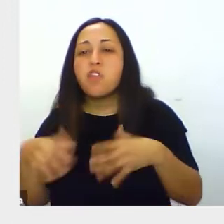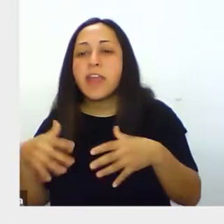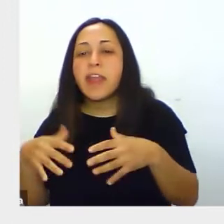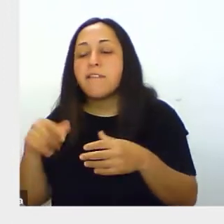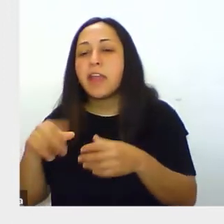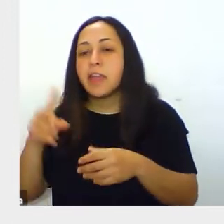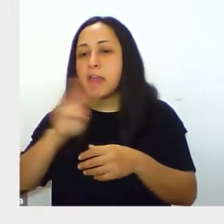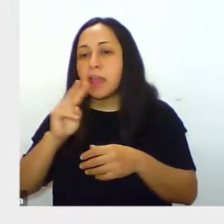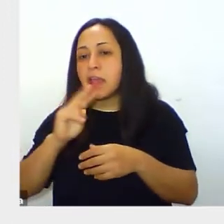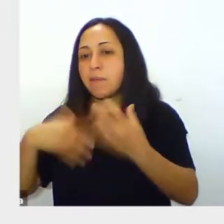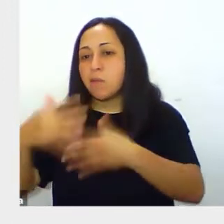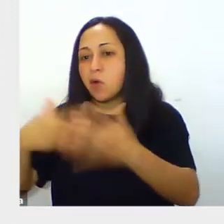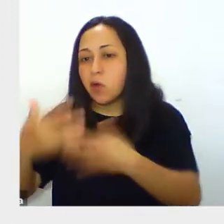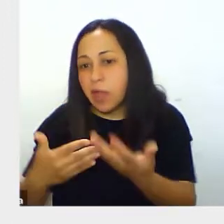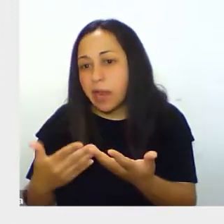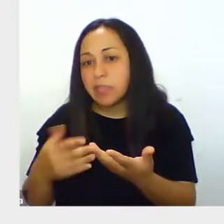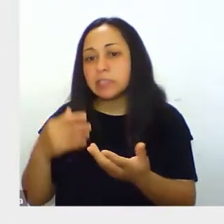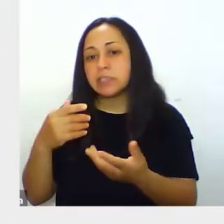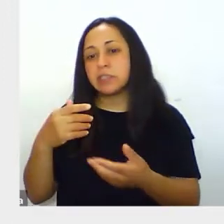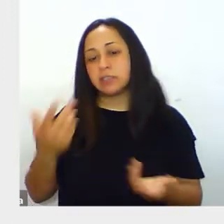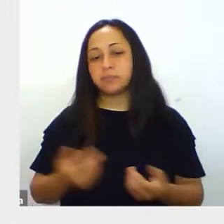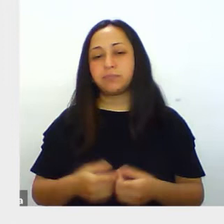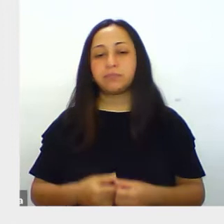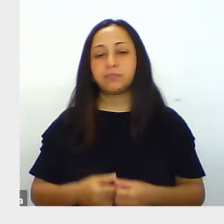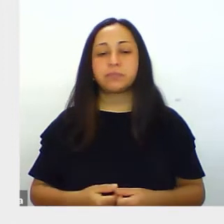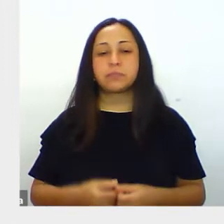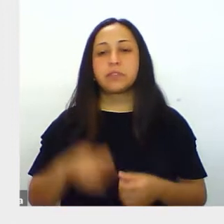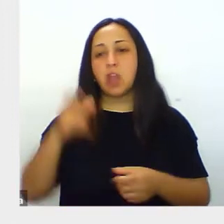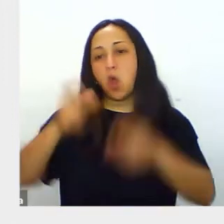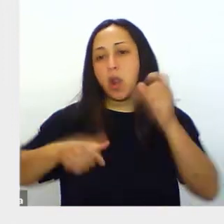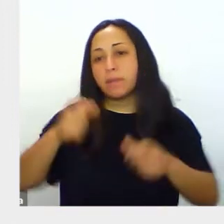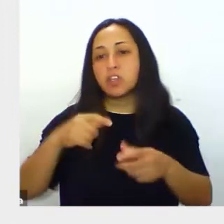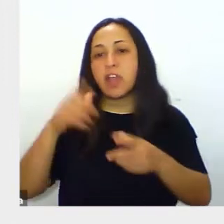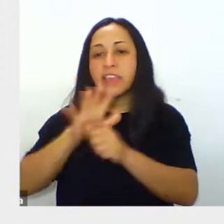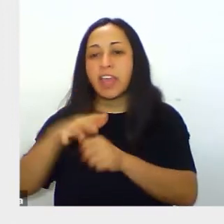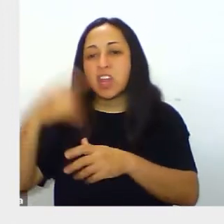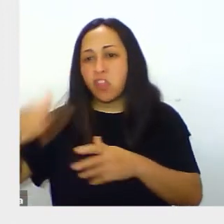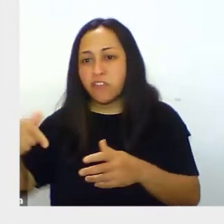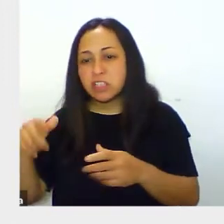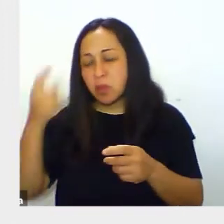llevamos adelante o que tenemos que sobrellevar las mujeres y las personas de género diverso.